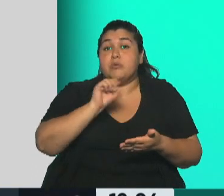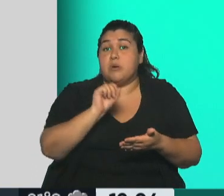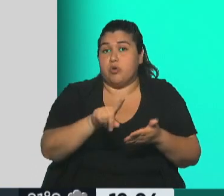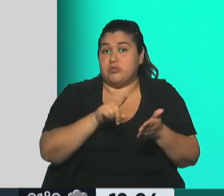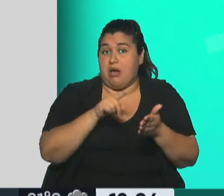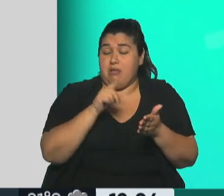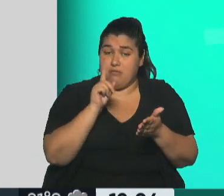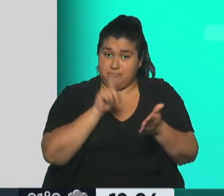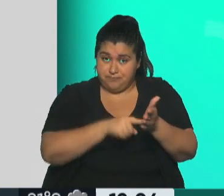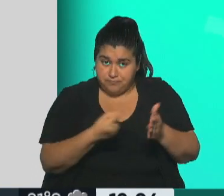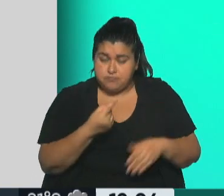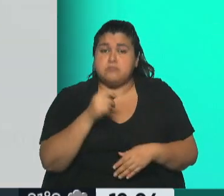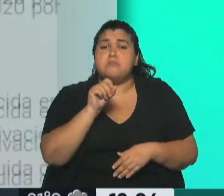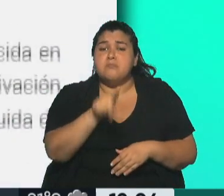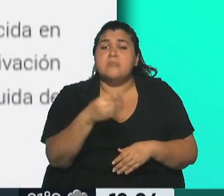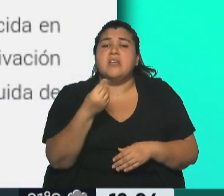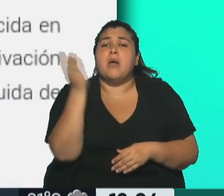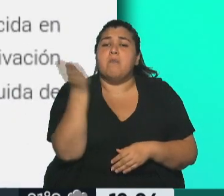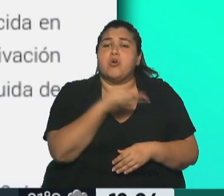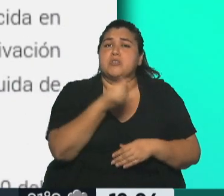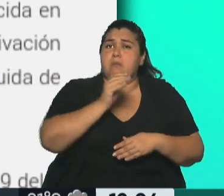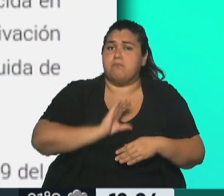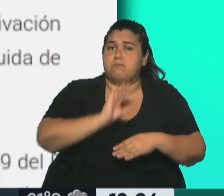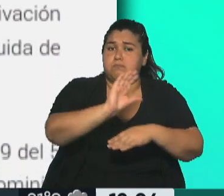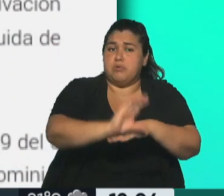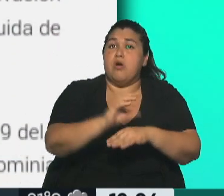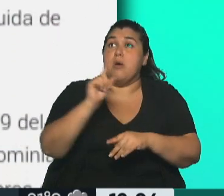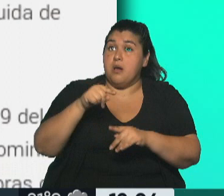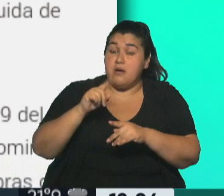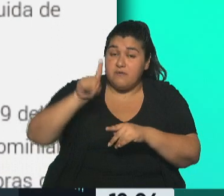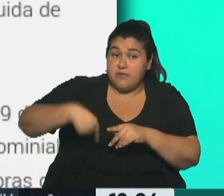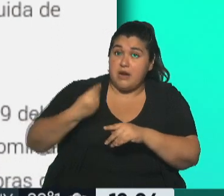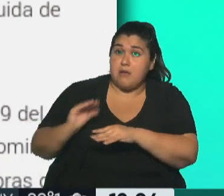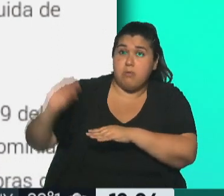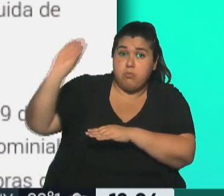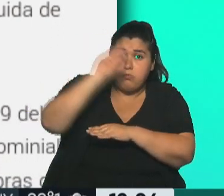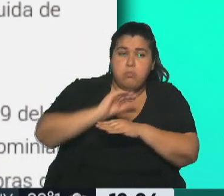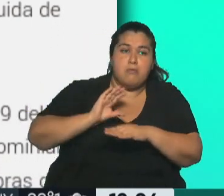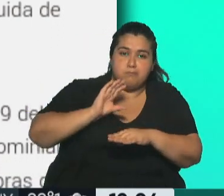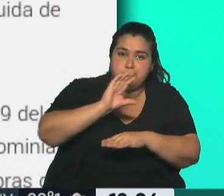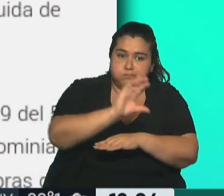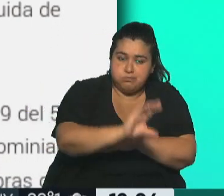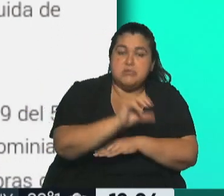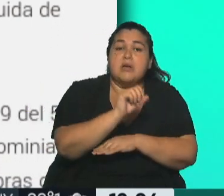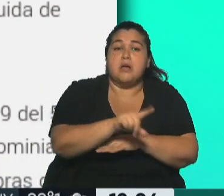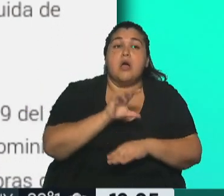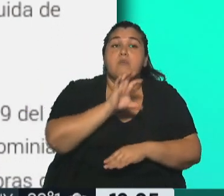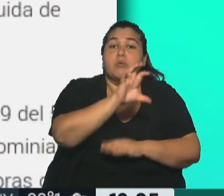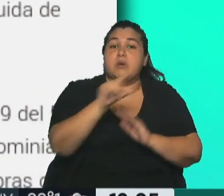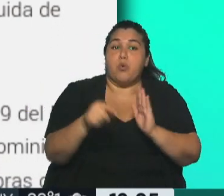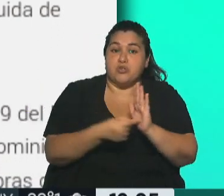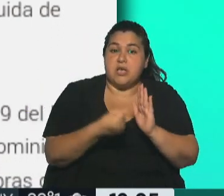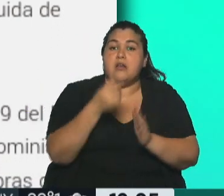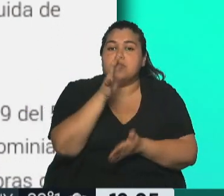que destinaba al Distrito un porcentaje de recursos coparticipables adicionales que la ciudad de Buenos Aires recibía por el